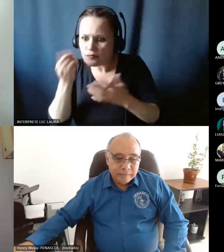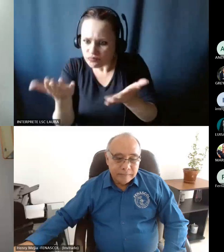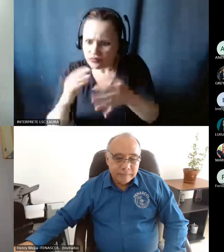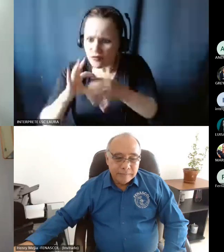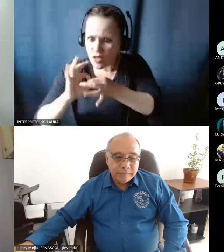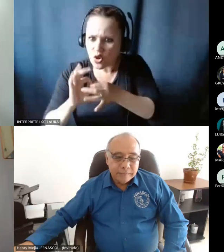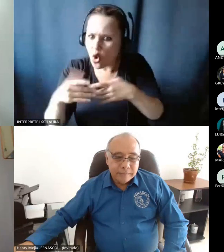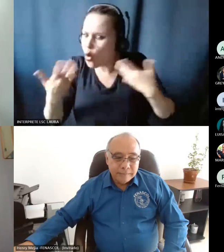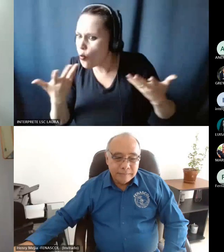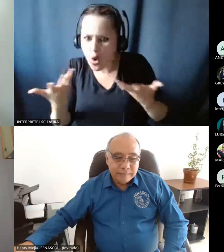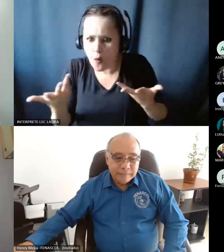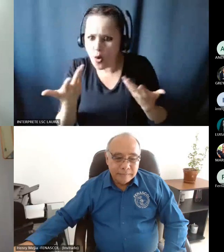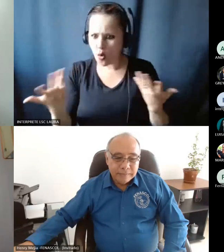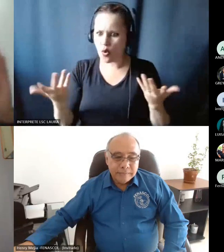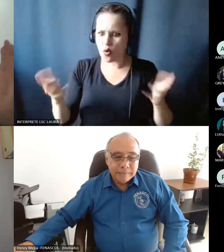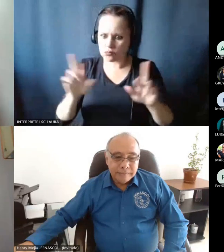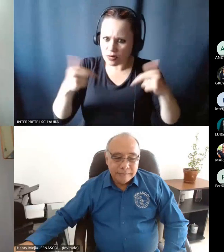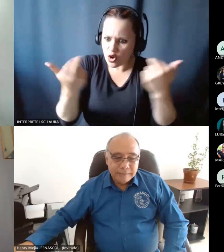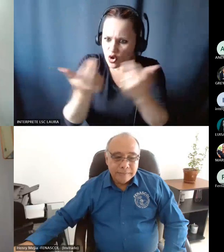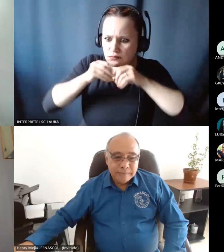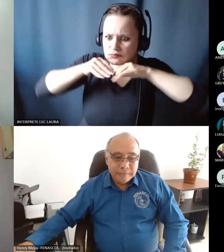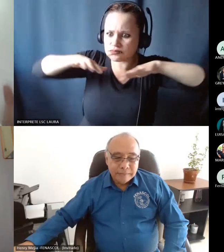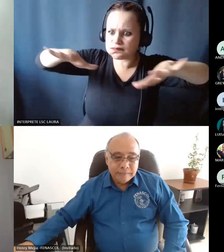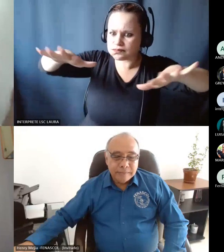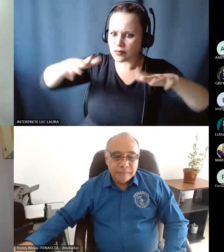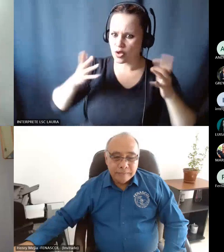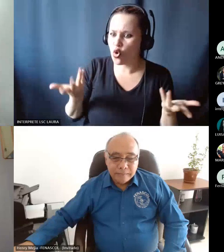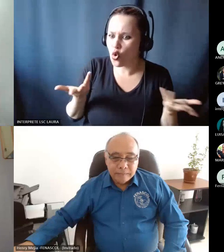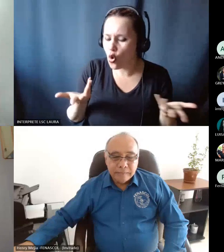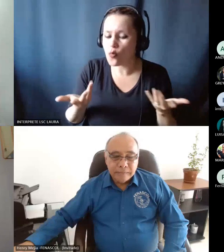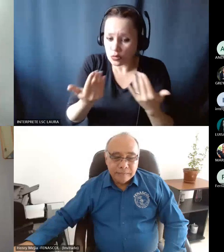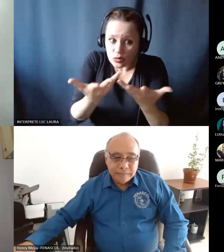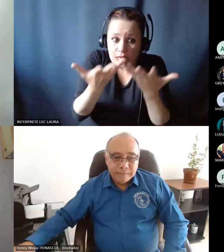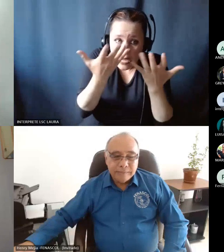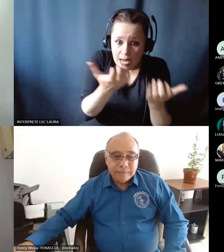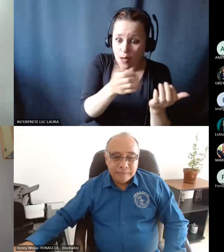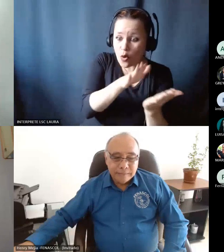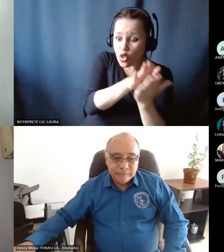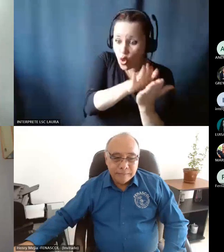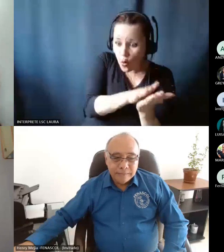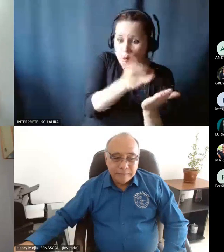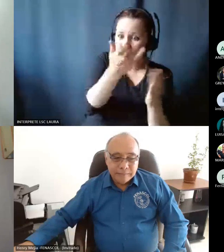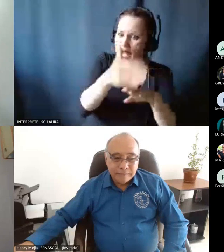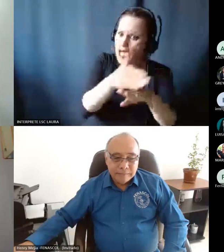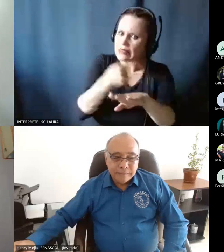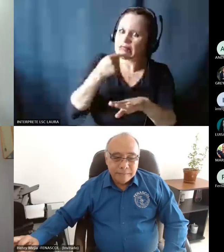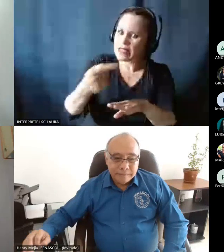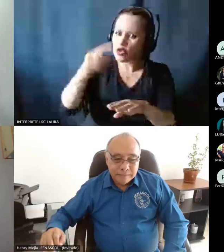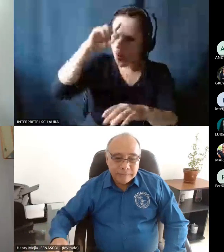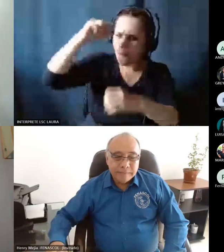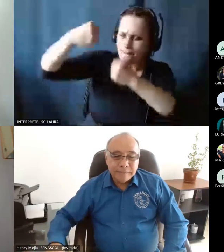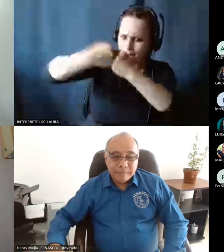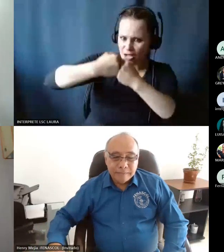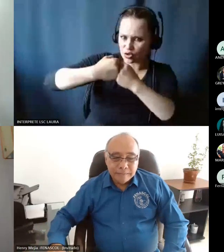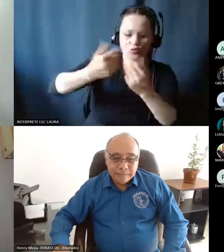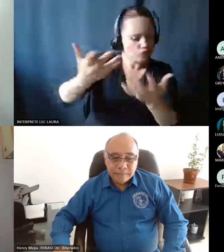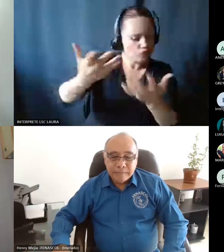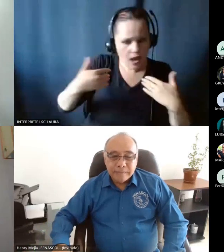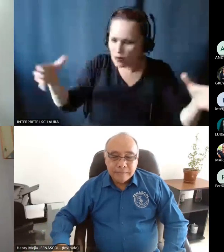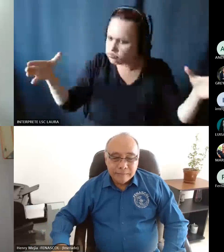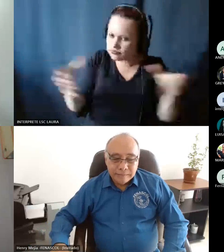hacer todas las preguntas van a estar aquí si queremos la documentación que nos mencionas del pacto somos un equipo de trabajo